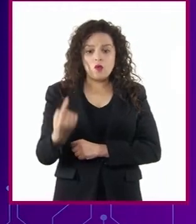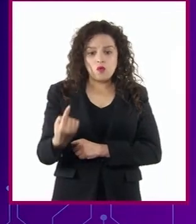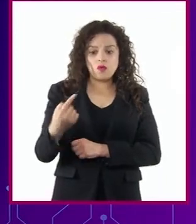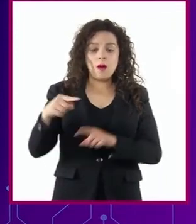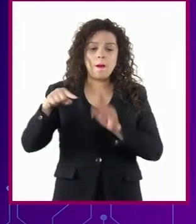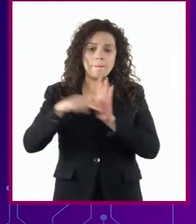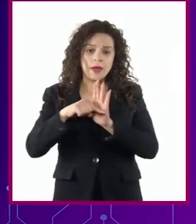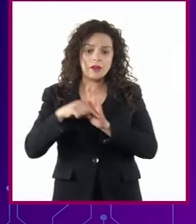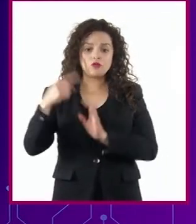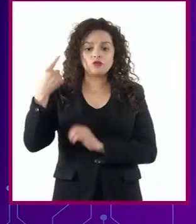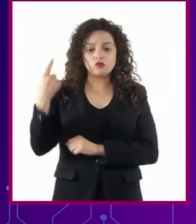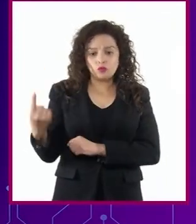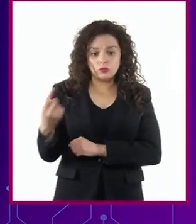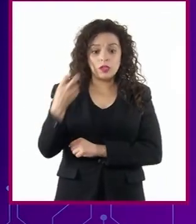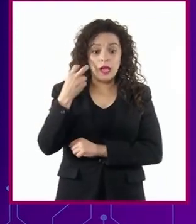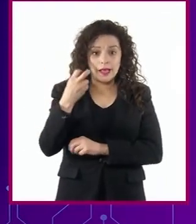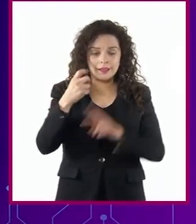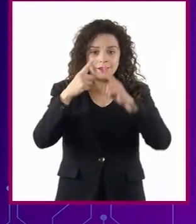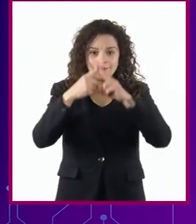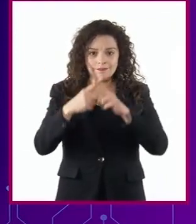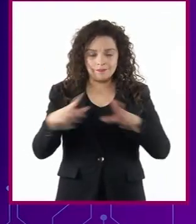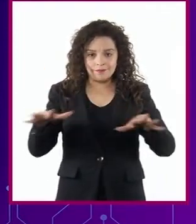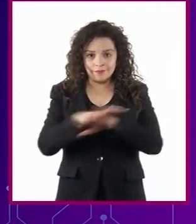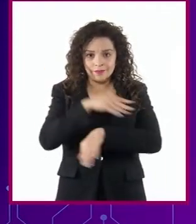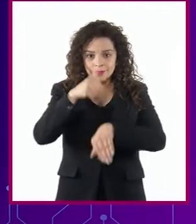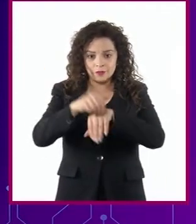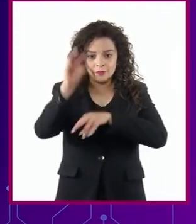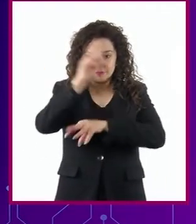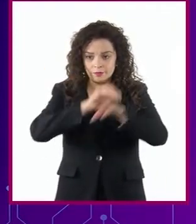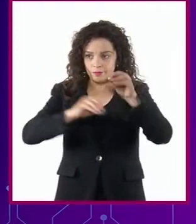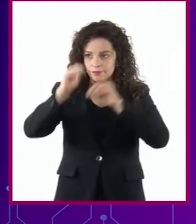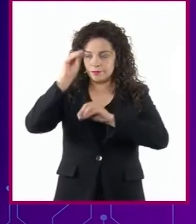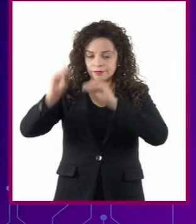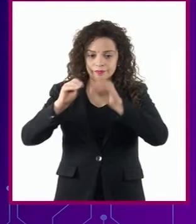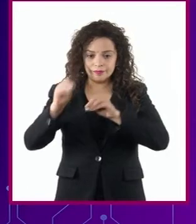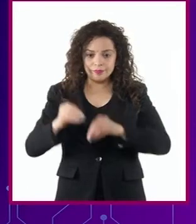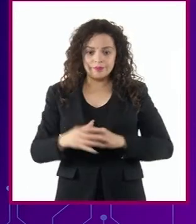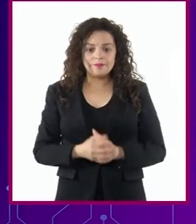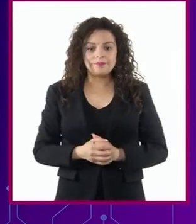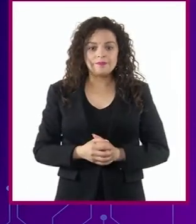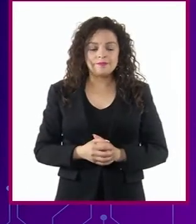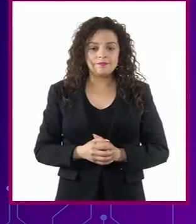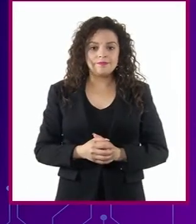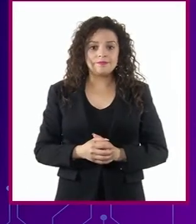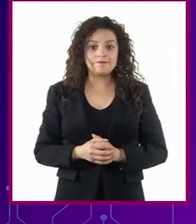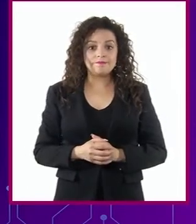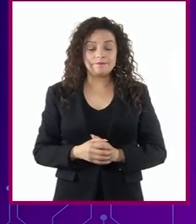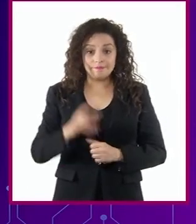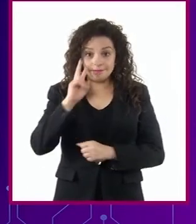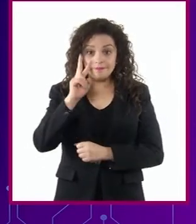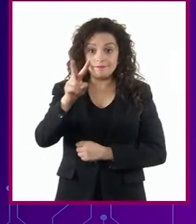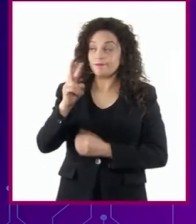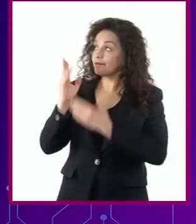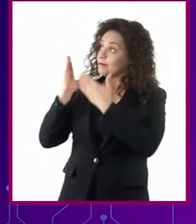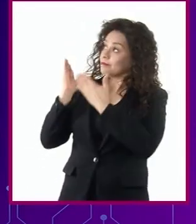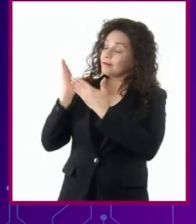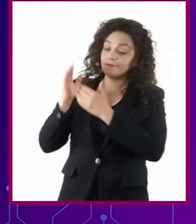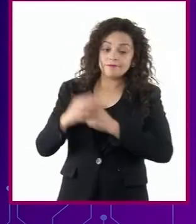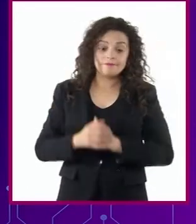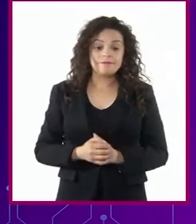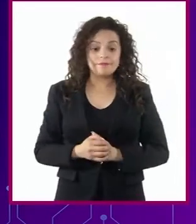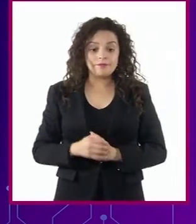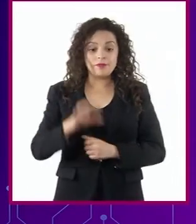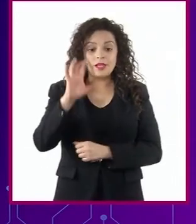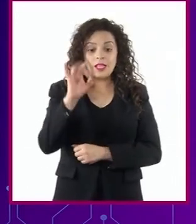anterior al que contiene la mediana. Esto es 23 entre la frecuencia del intervalo donde se encuentra la mediana, o